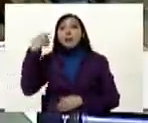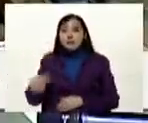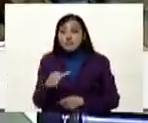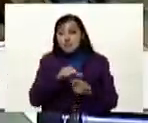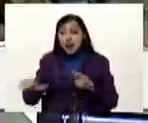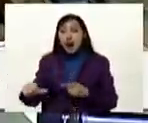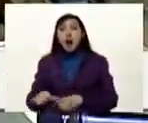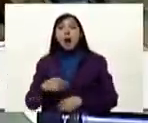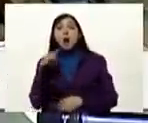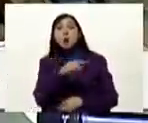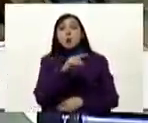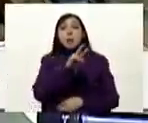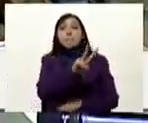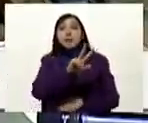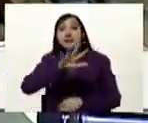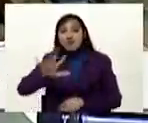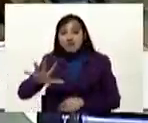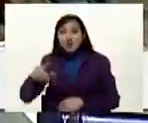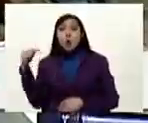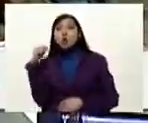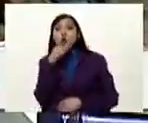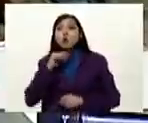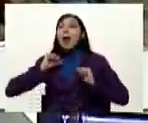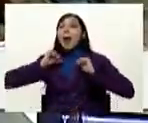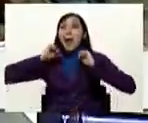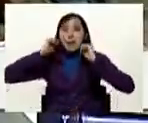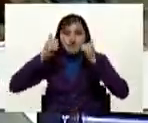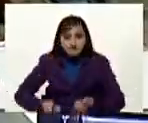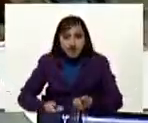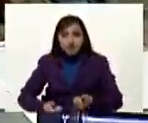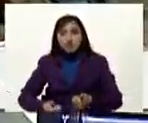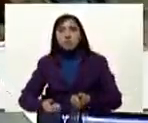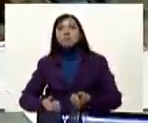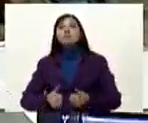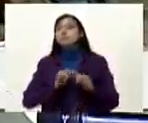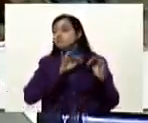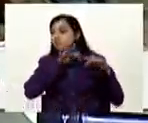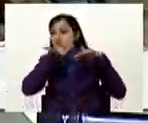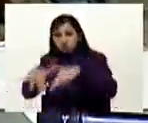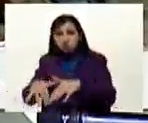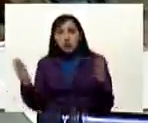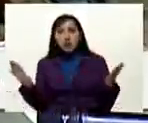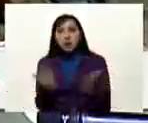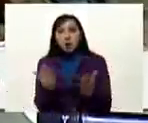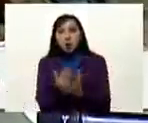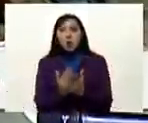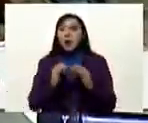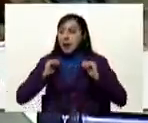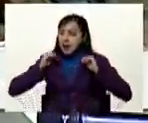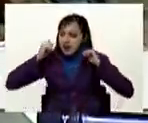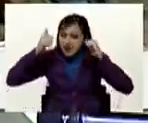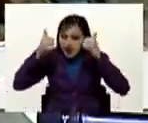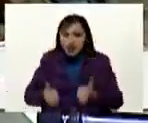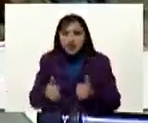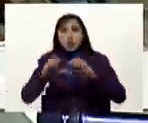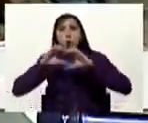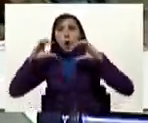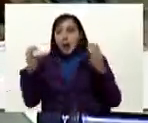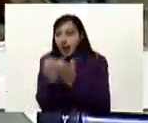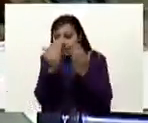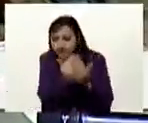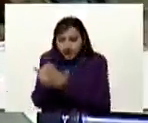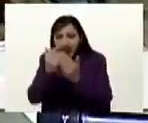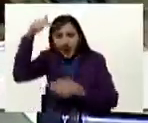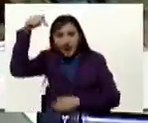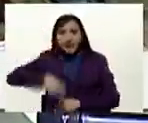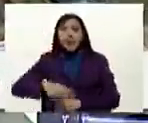lunes 25 de octubre. 25 de octubre al 29 de octubre, reinicio de clases presenciales en